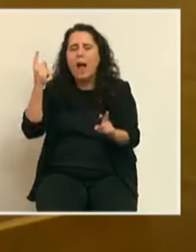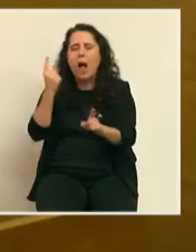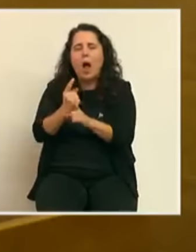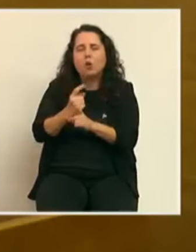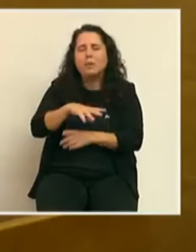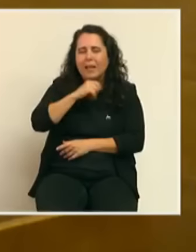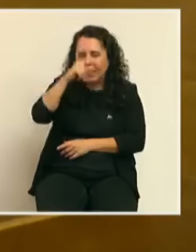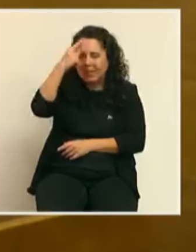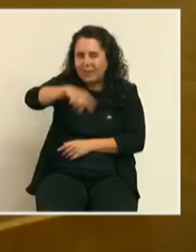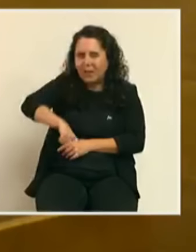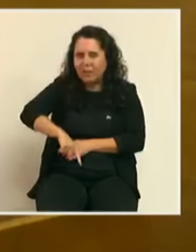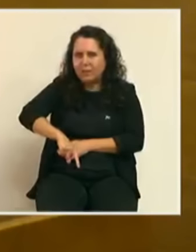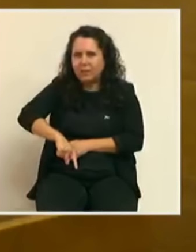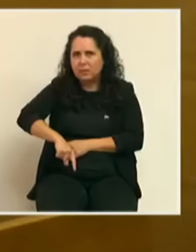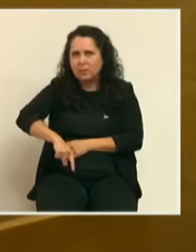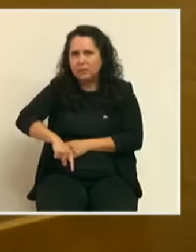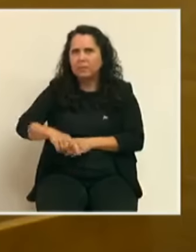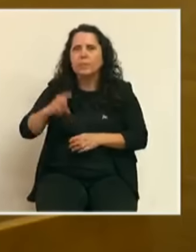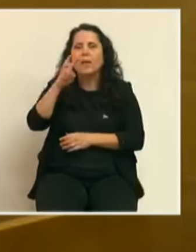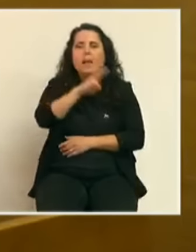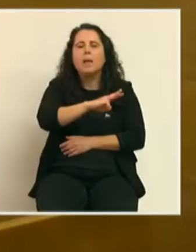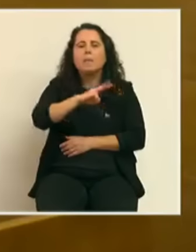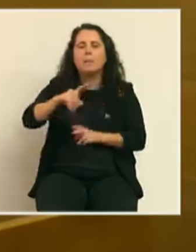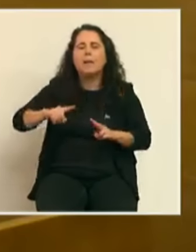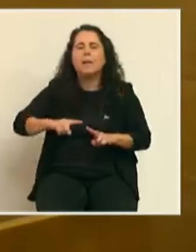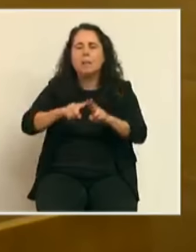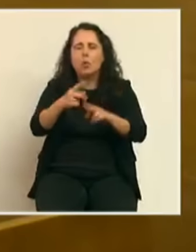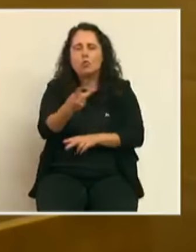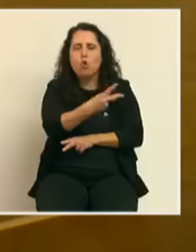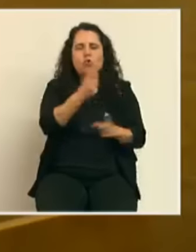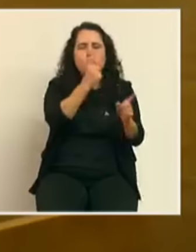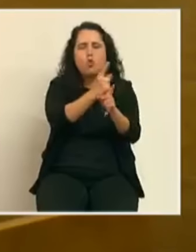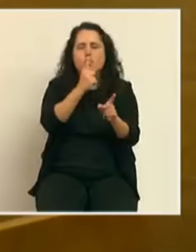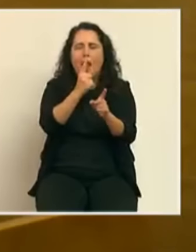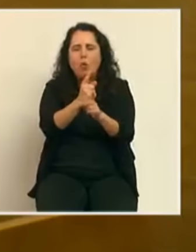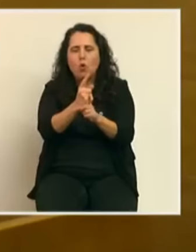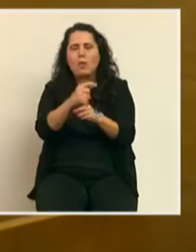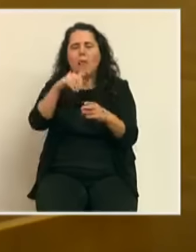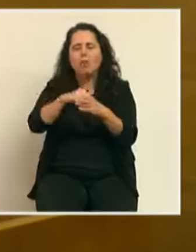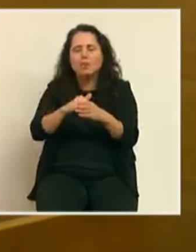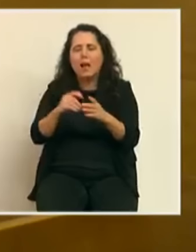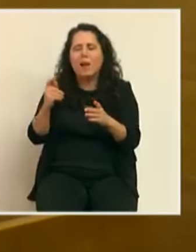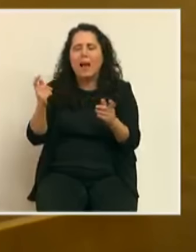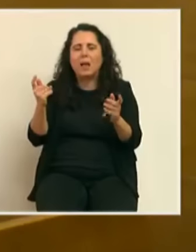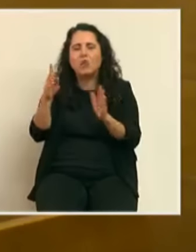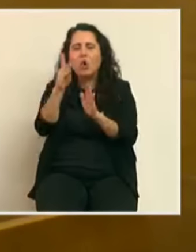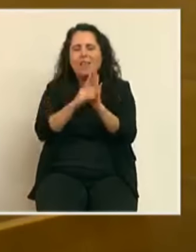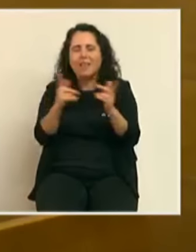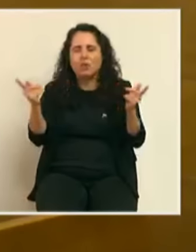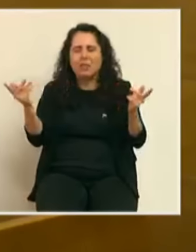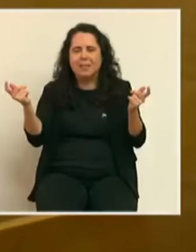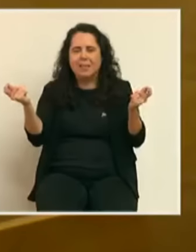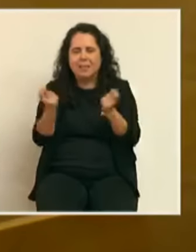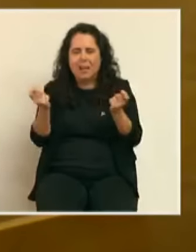esos decretes de alarma? El Partido Popular y Vox, eso sí que votaban en contra de esos decretes de alarma